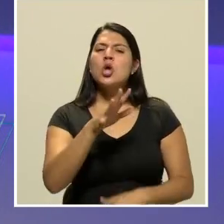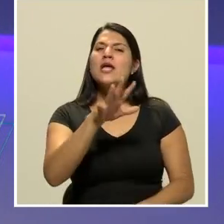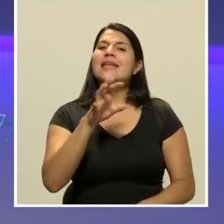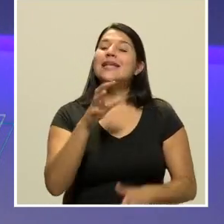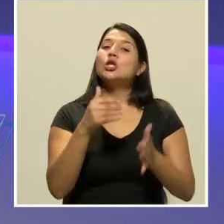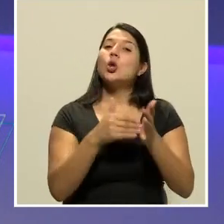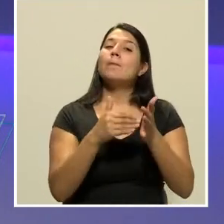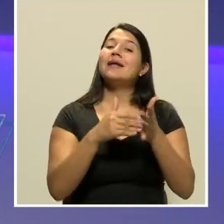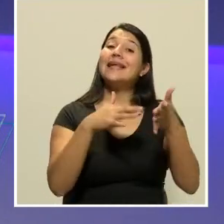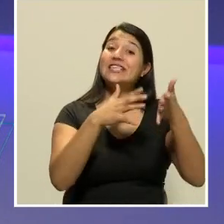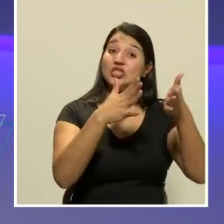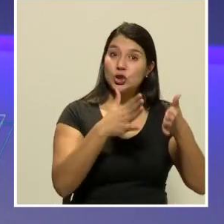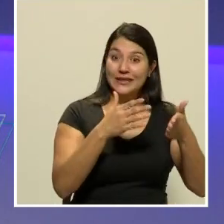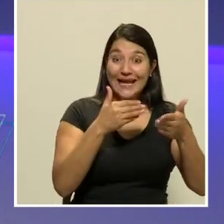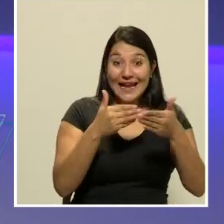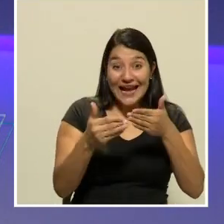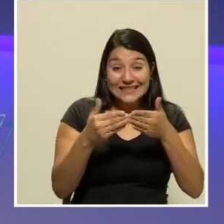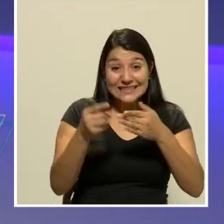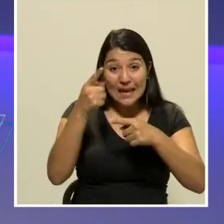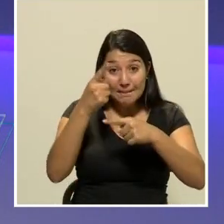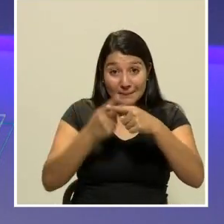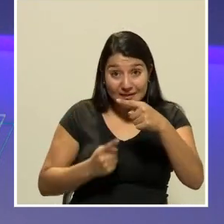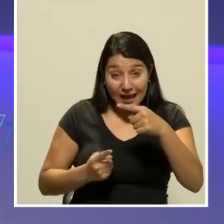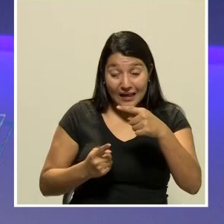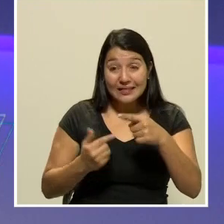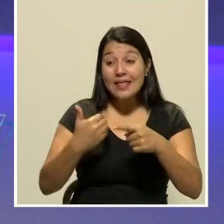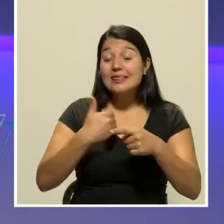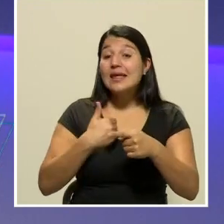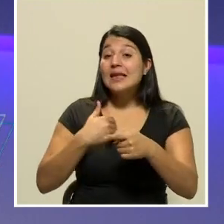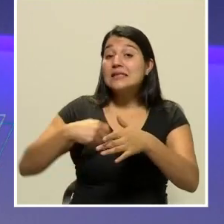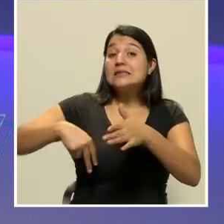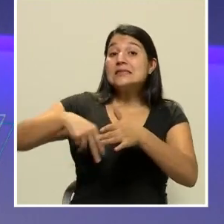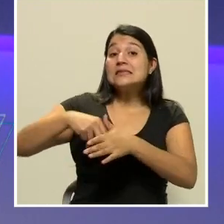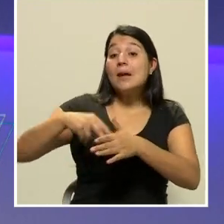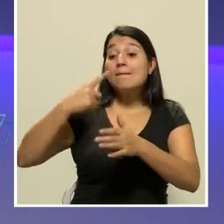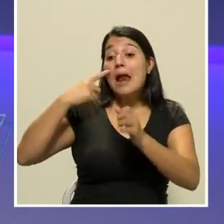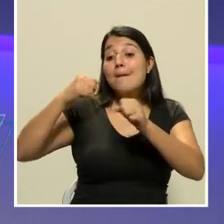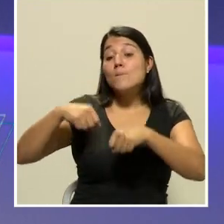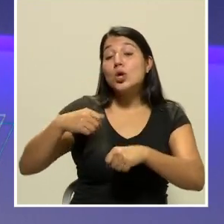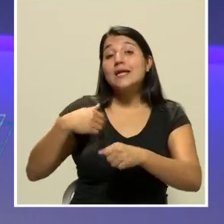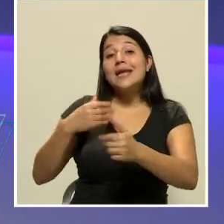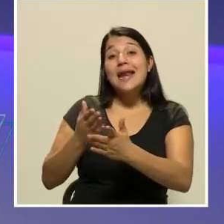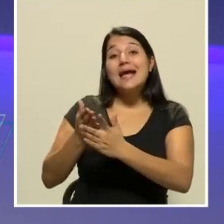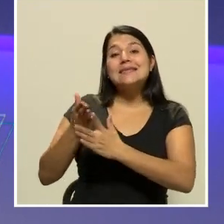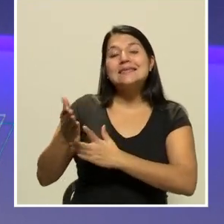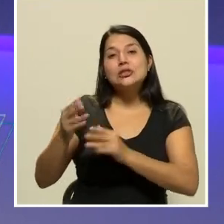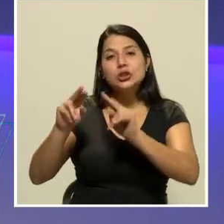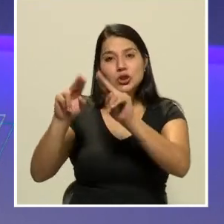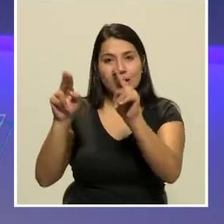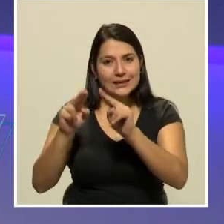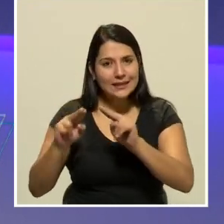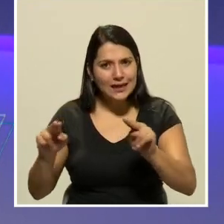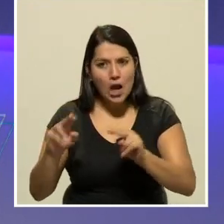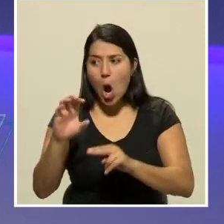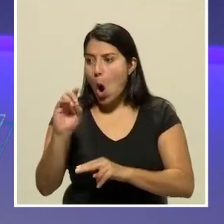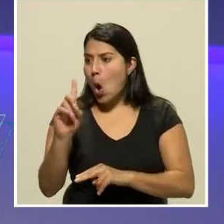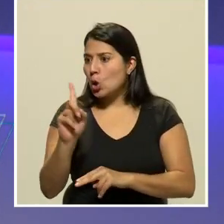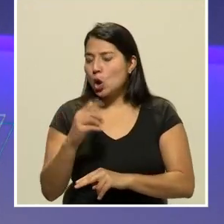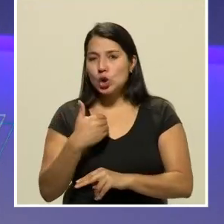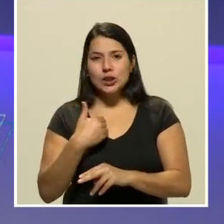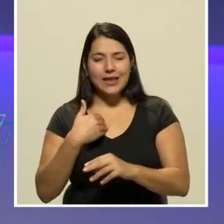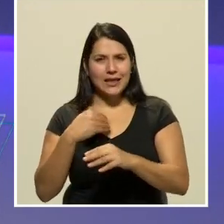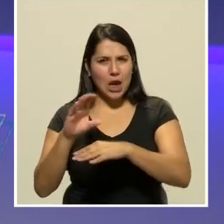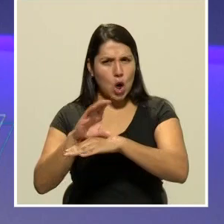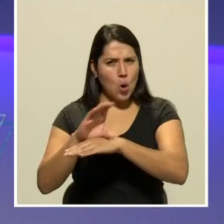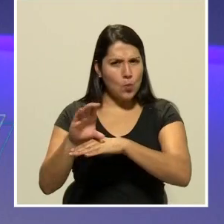500.000 estudiantes, casi la mitad del total, con dificultades de acceder a conexión o que no tienen una computadora apta